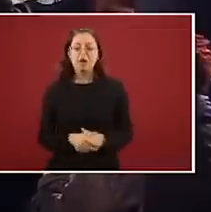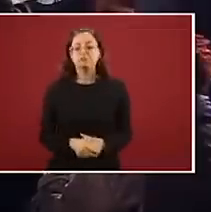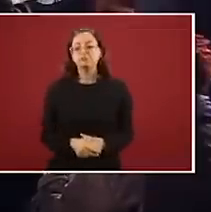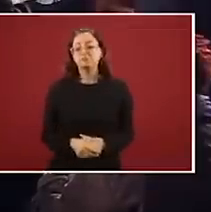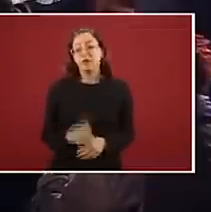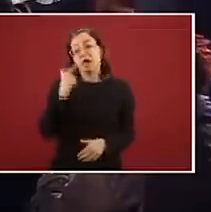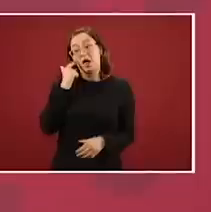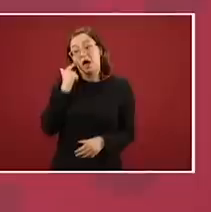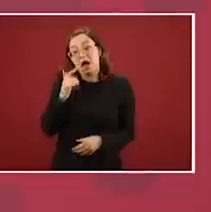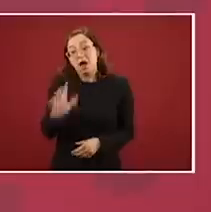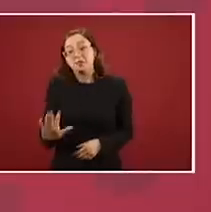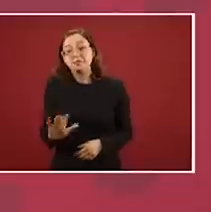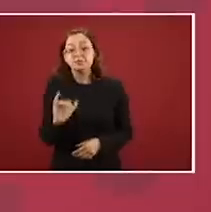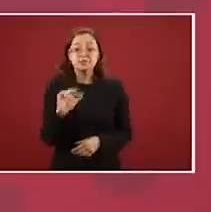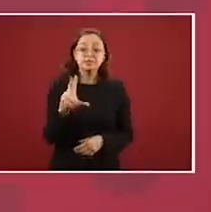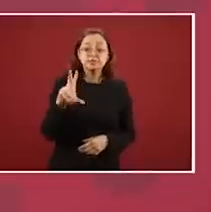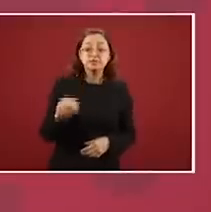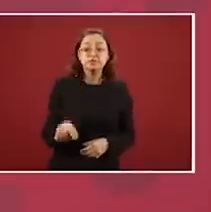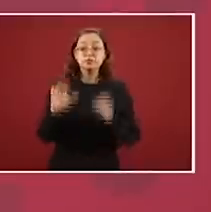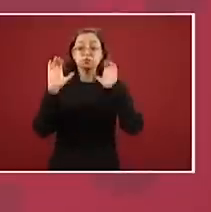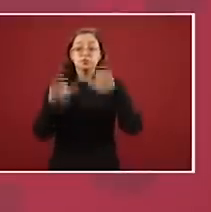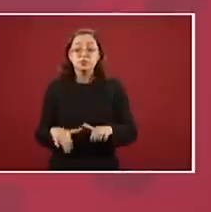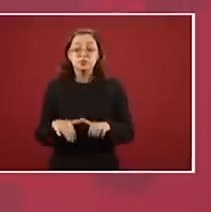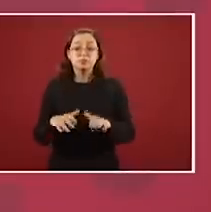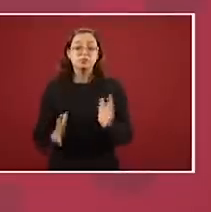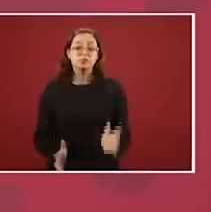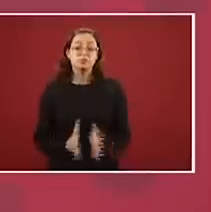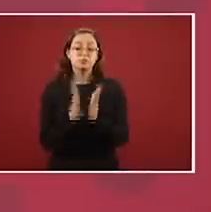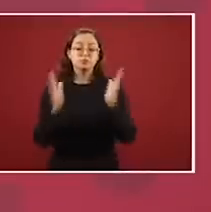además cuenta con el